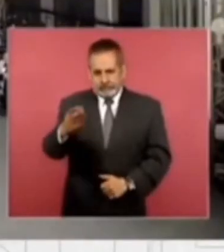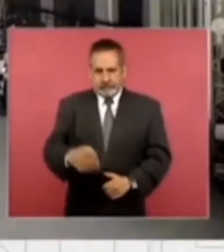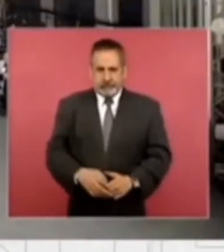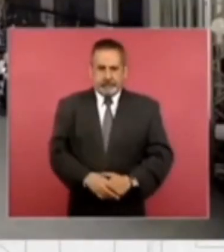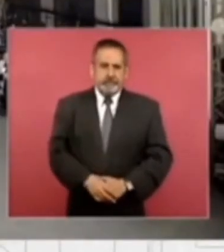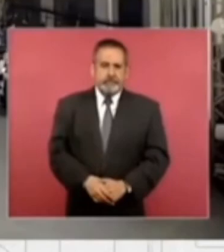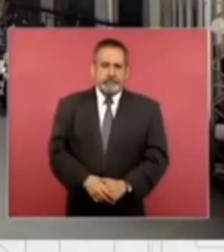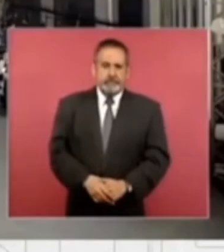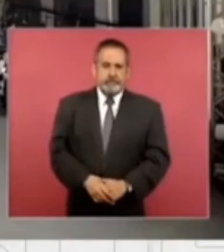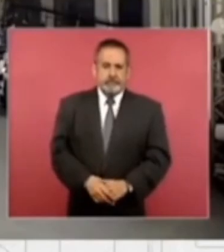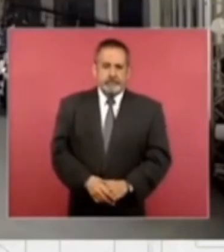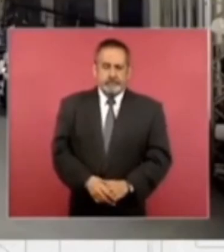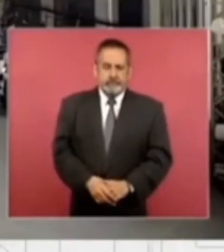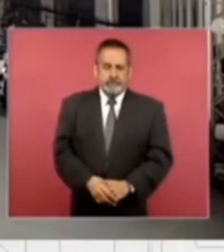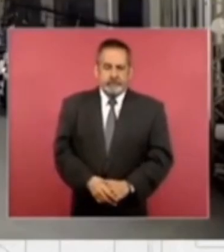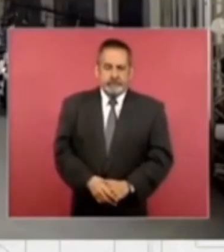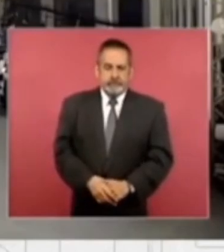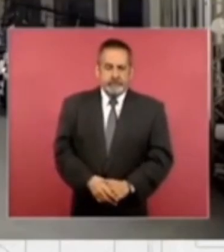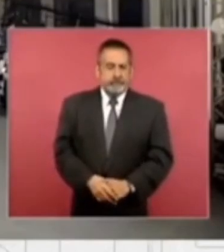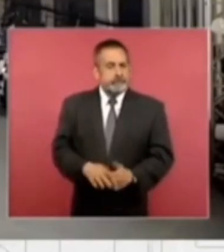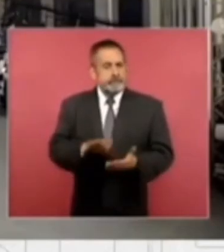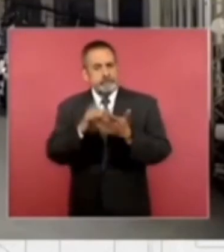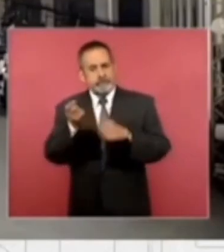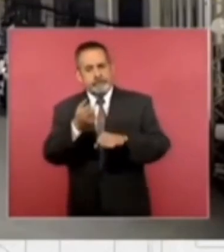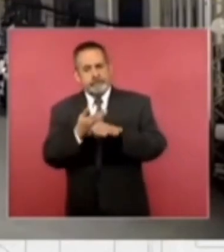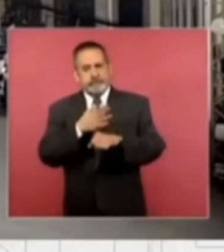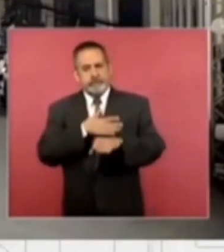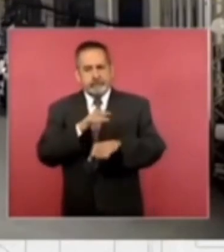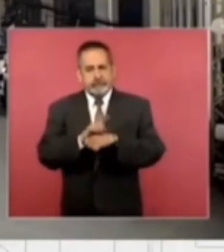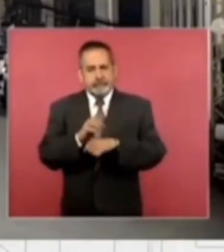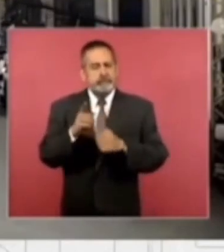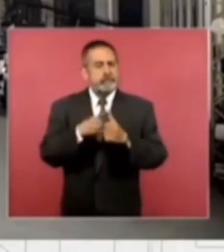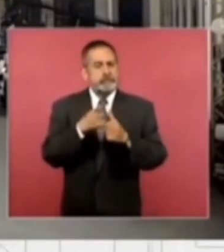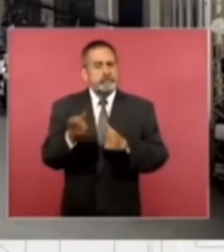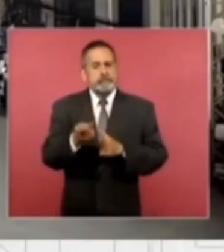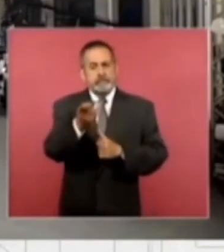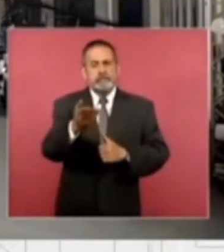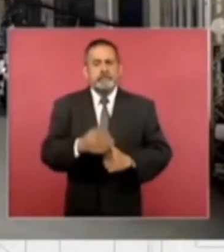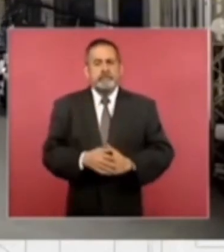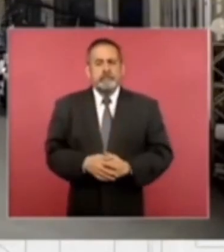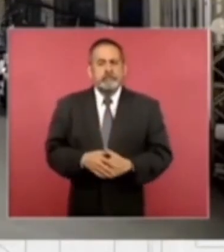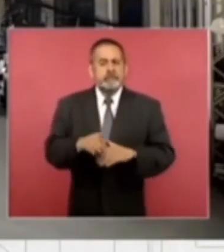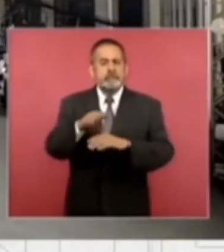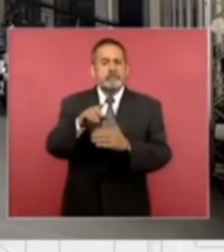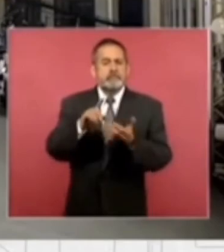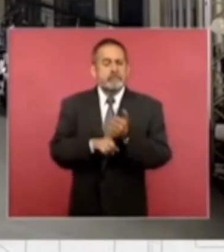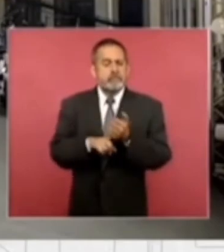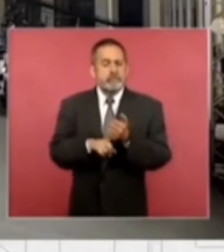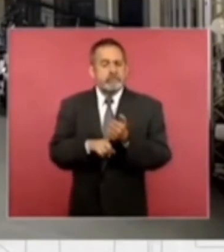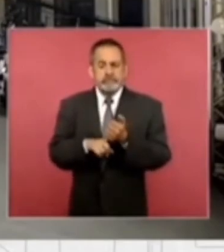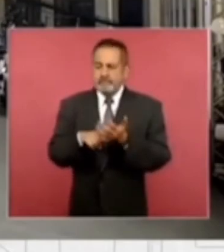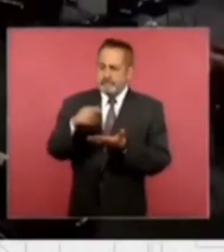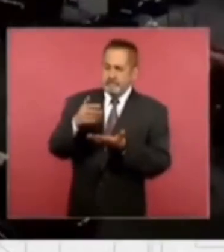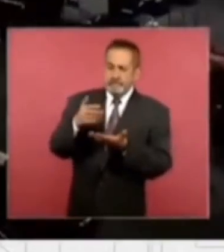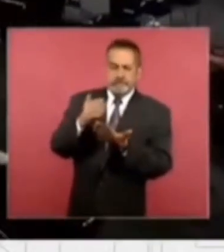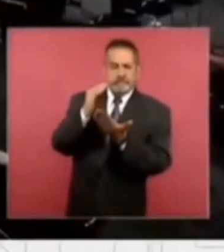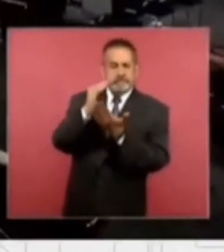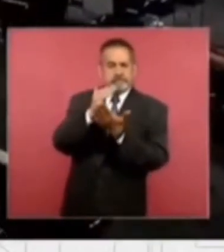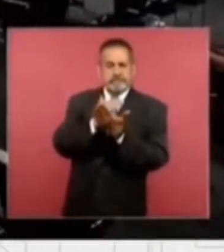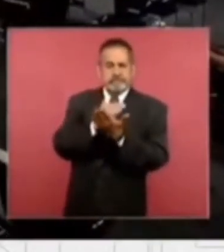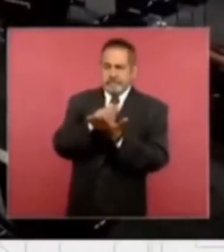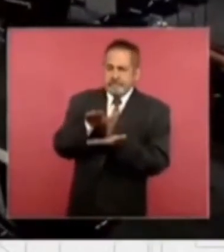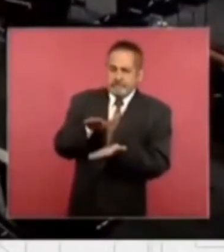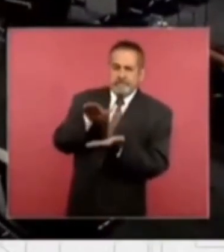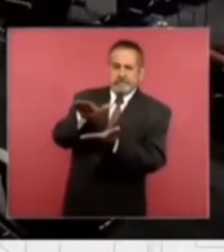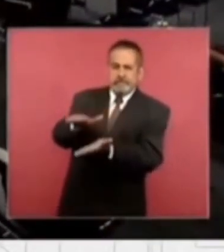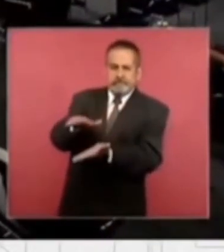Adelante, por favor. Gracias, secretaria. Buenos días. Primero preguntarle sobre el paquete económico, la propuesta de paquete económico